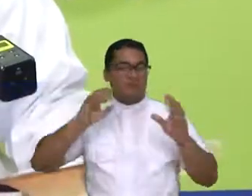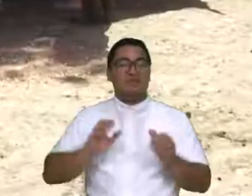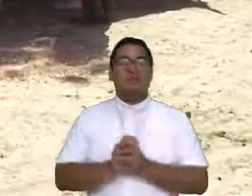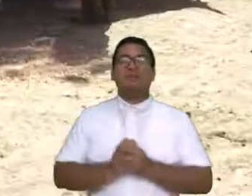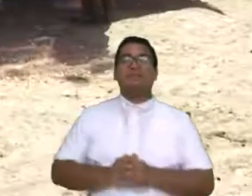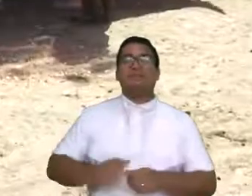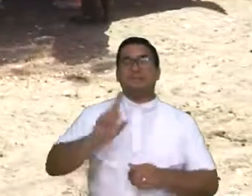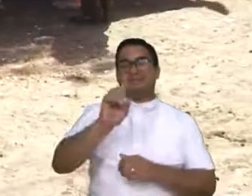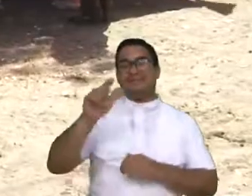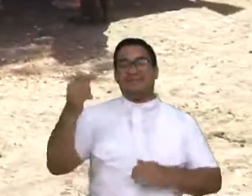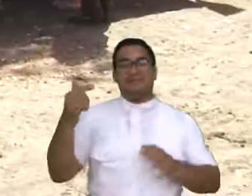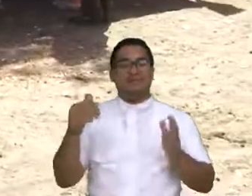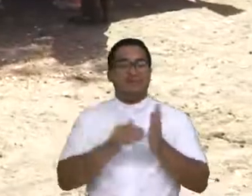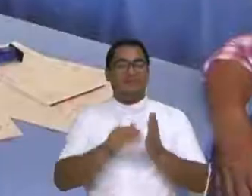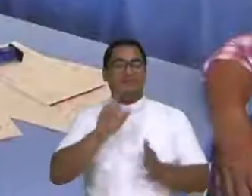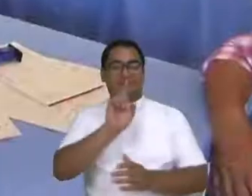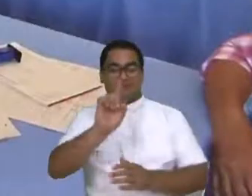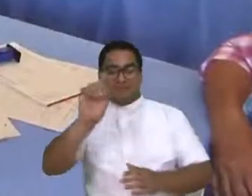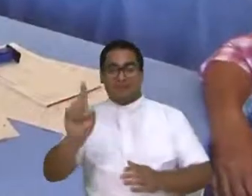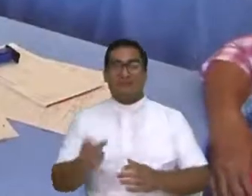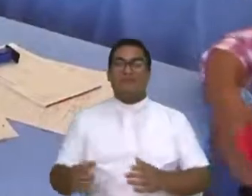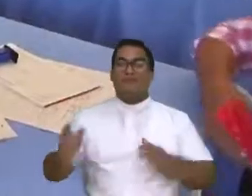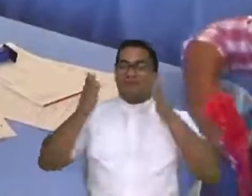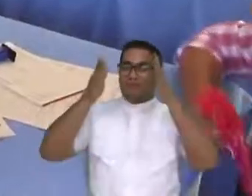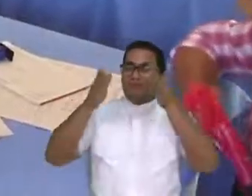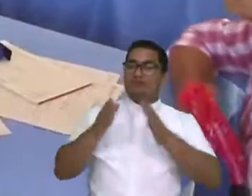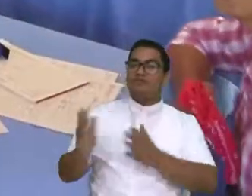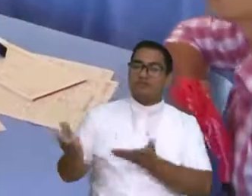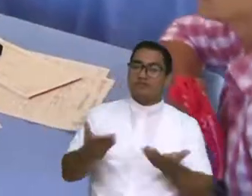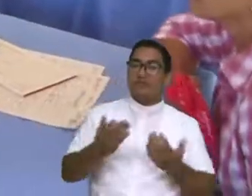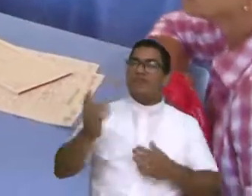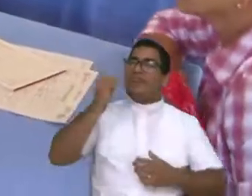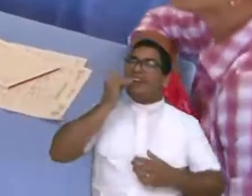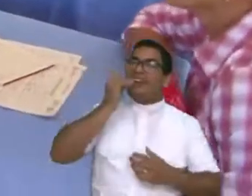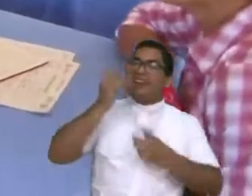17.111 atenciones odontológicas. Se realizaron